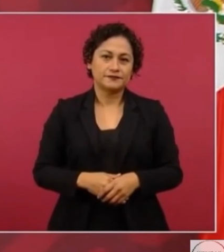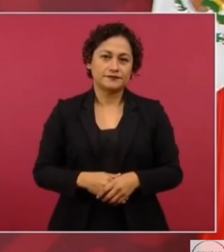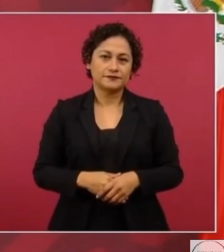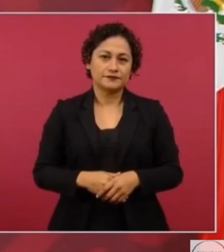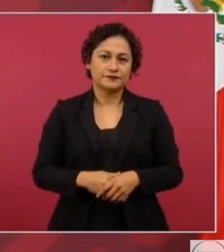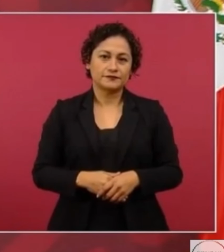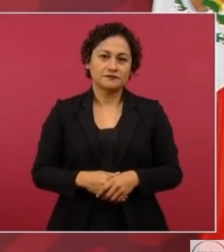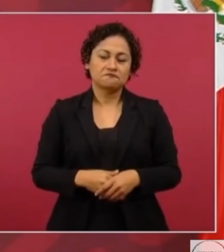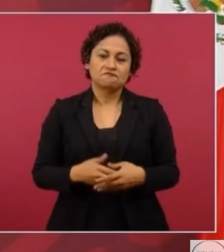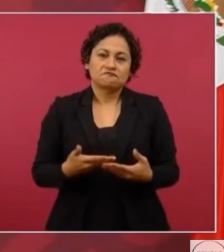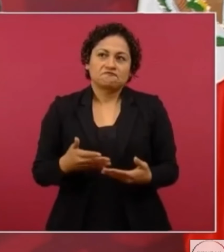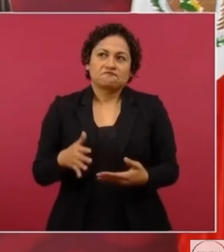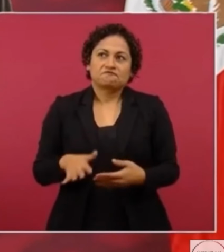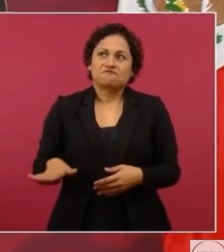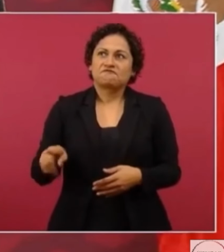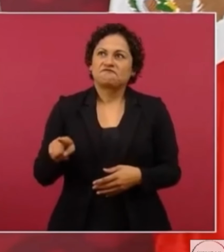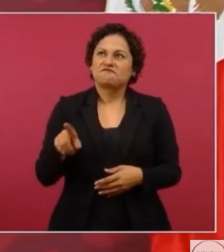hace